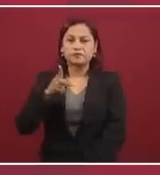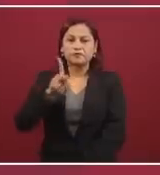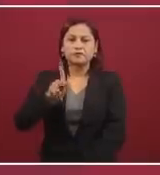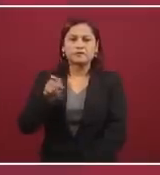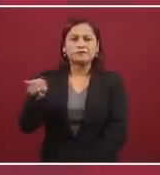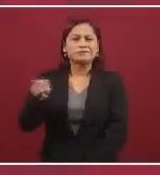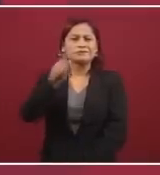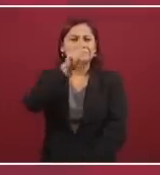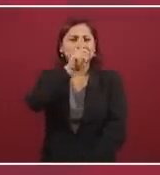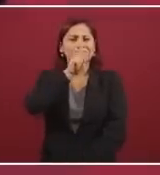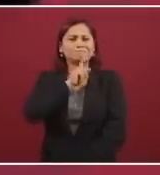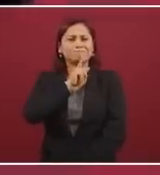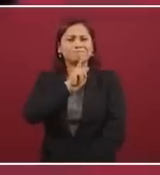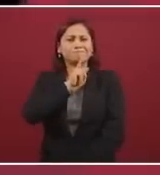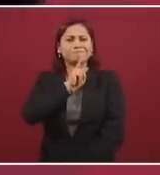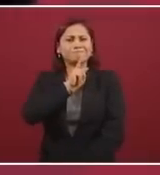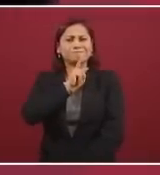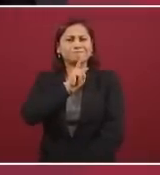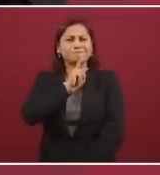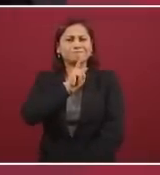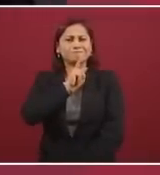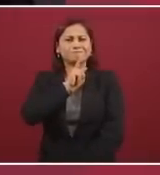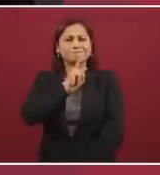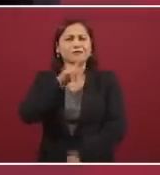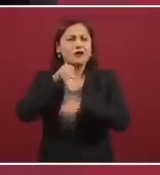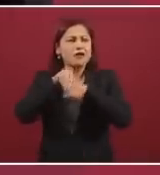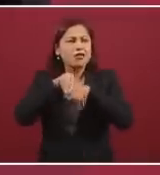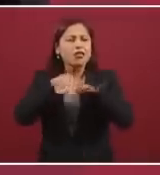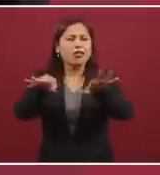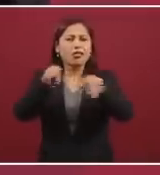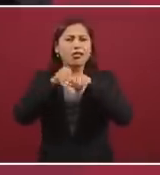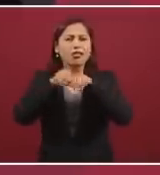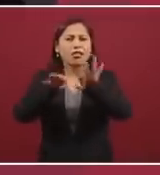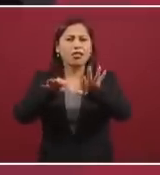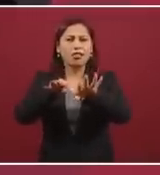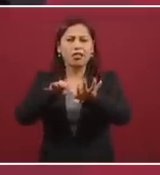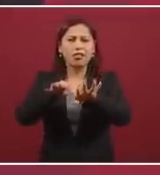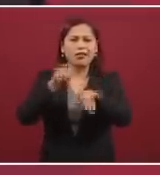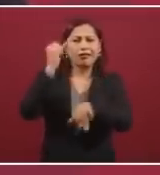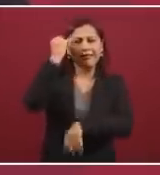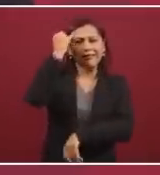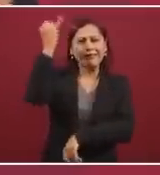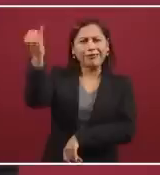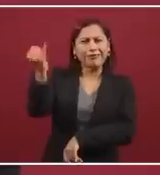ya es toda una campaña de rumores sí